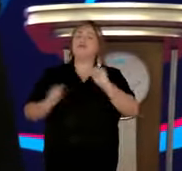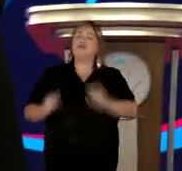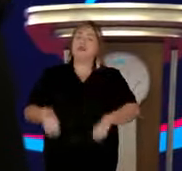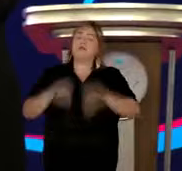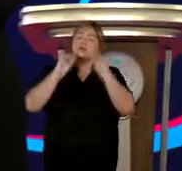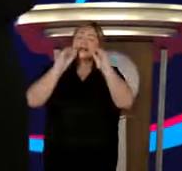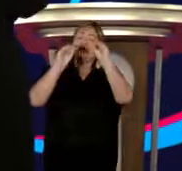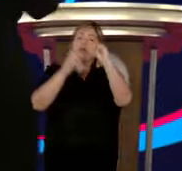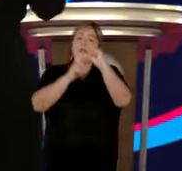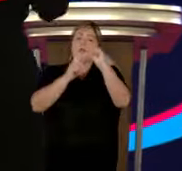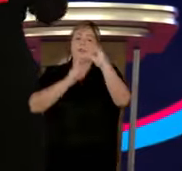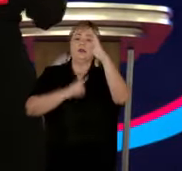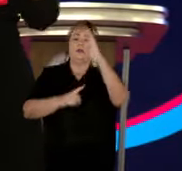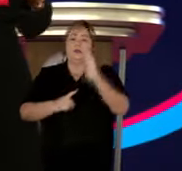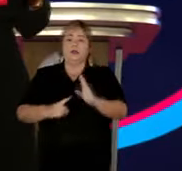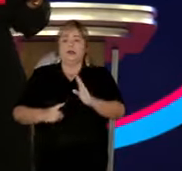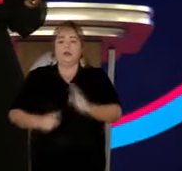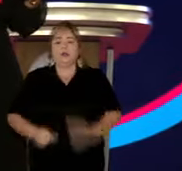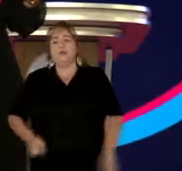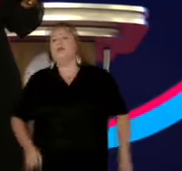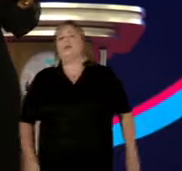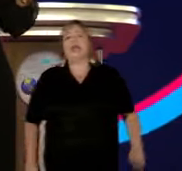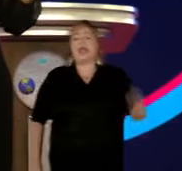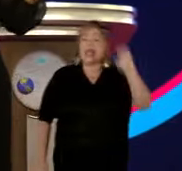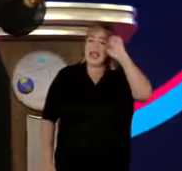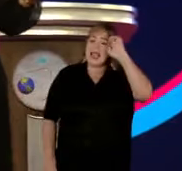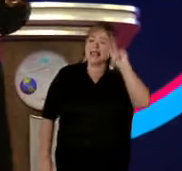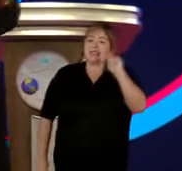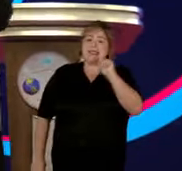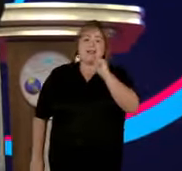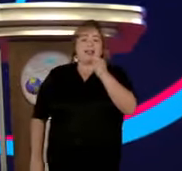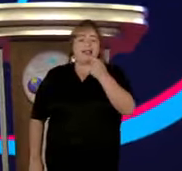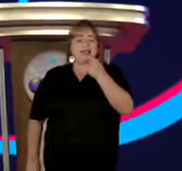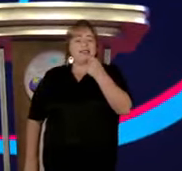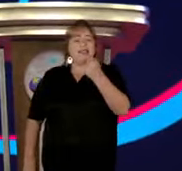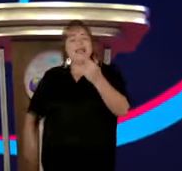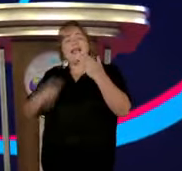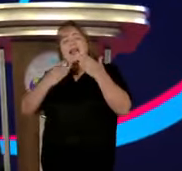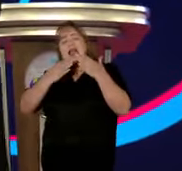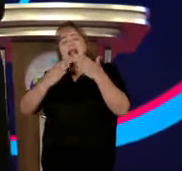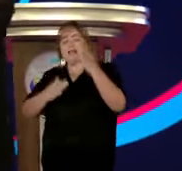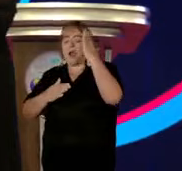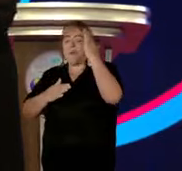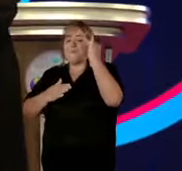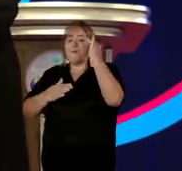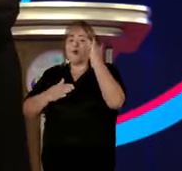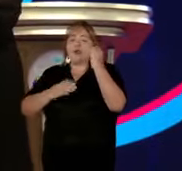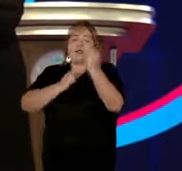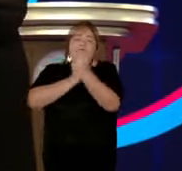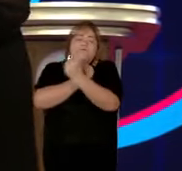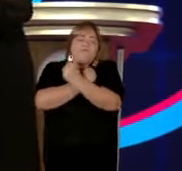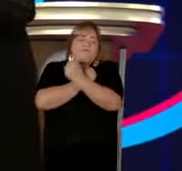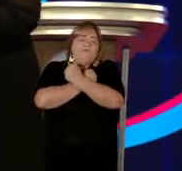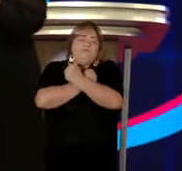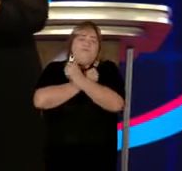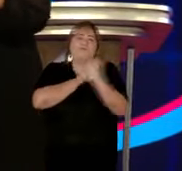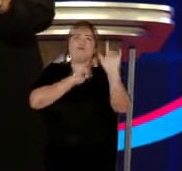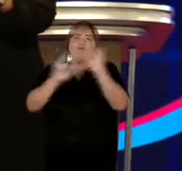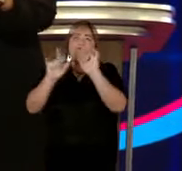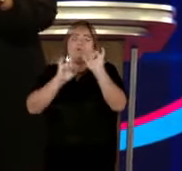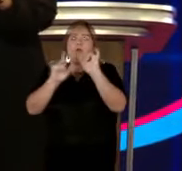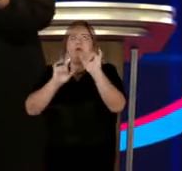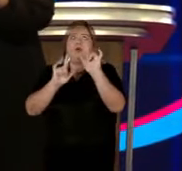Y una vez más, de parte de la pastora Elizabeth, gracias por su muestra de cariño, por su amor, por su oración. Ella está de